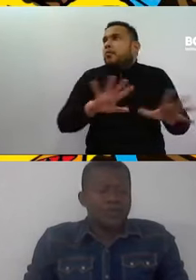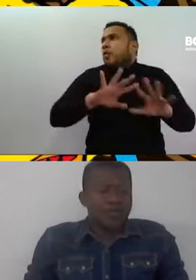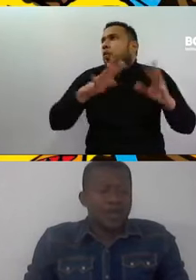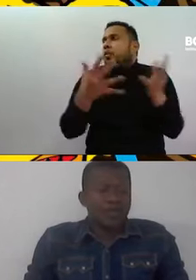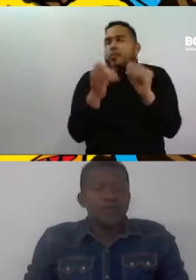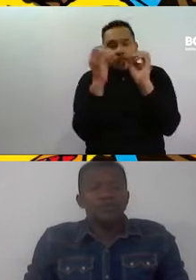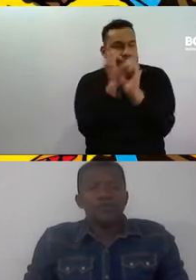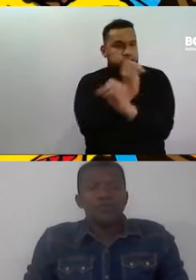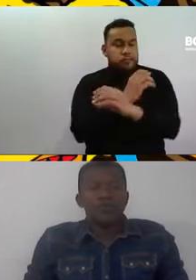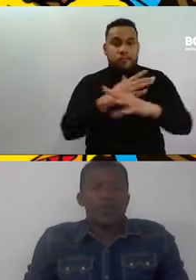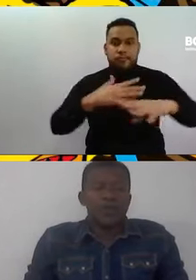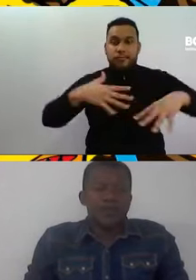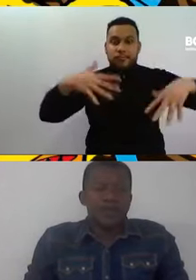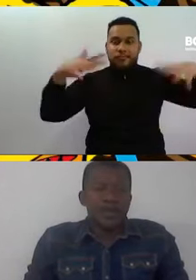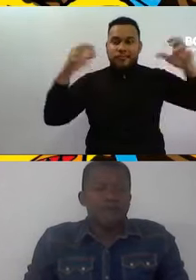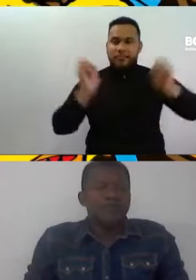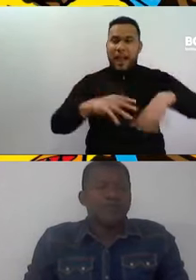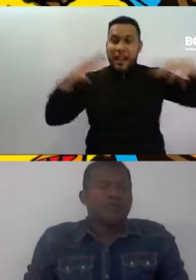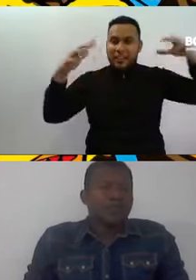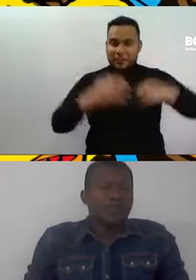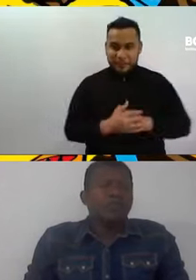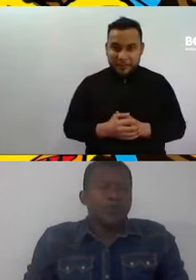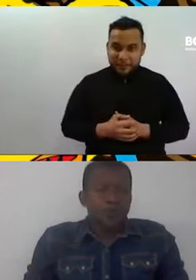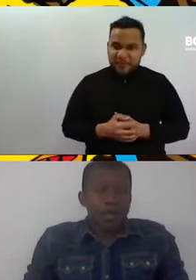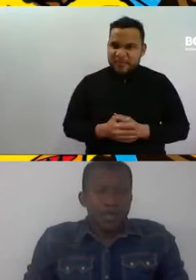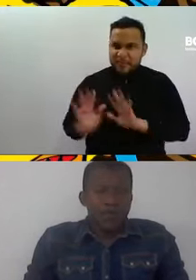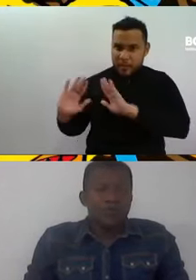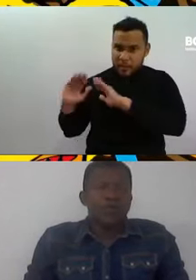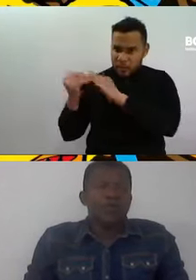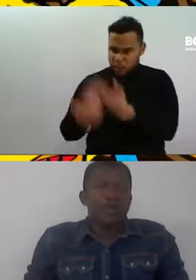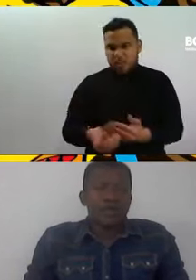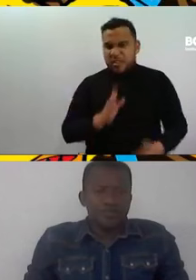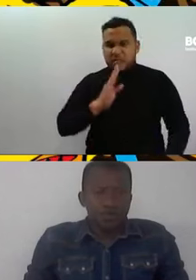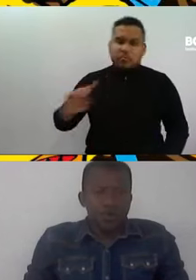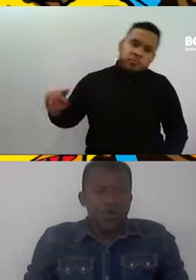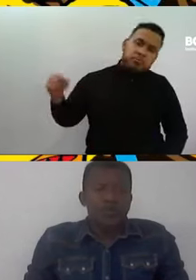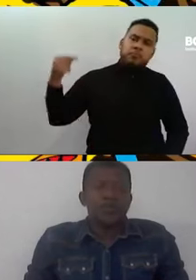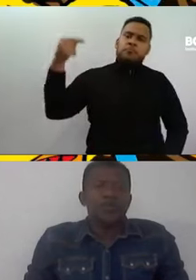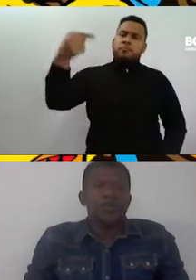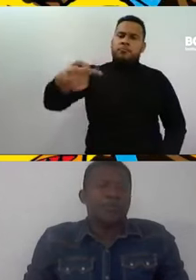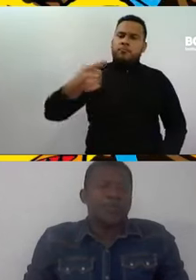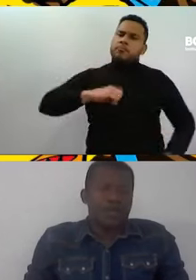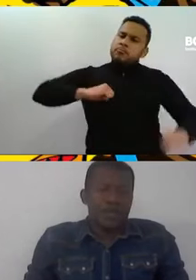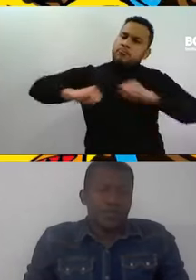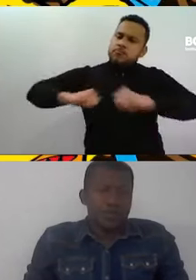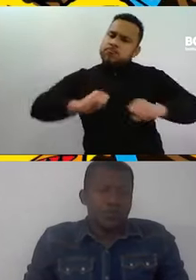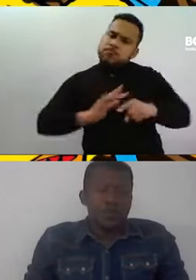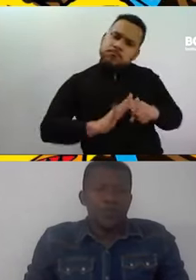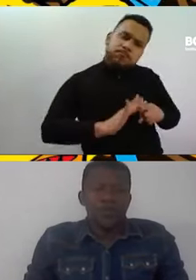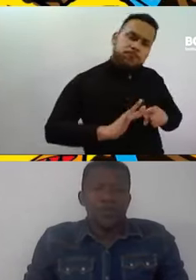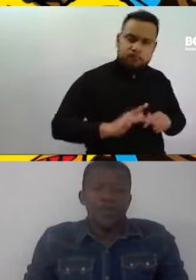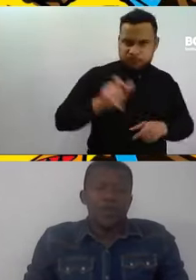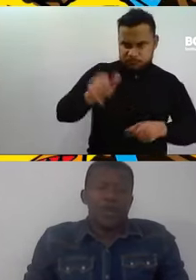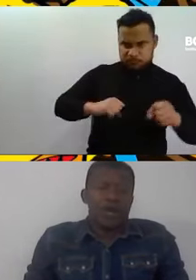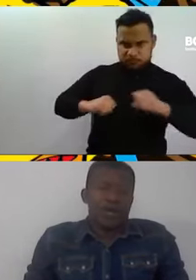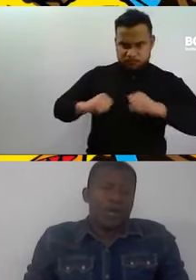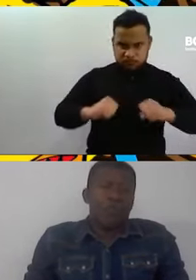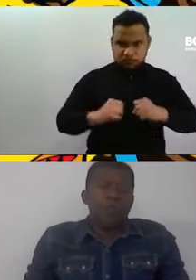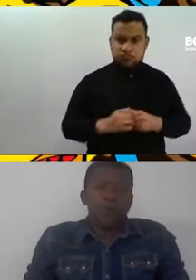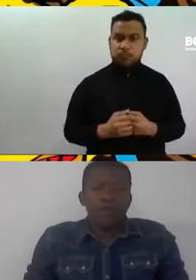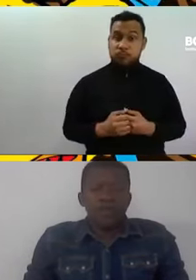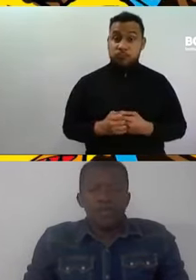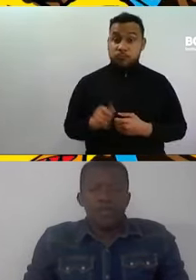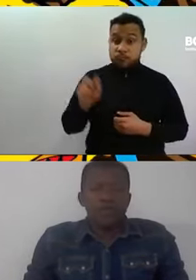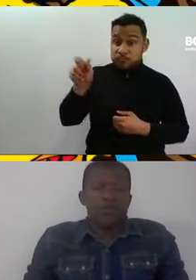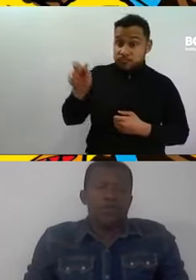términos literarios, yo hablaría de un pionero, de un gran gestor, de un hombre que inclusive era